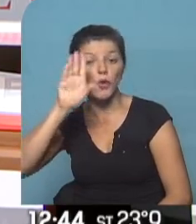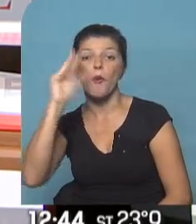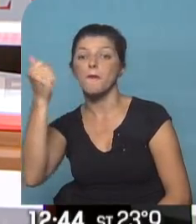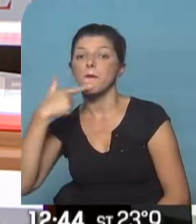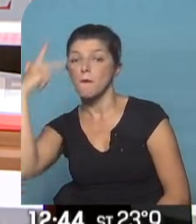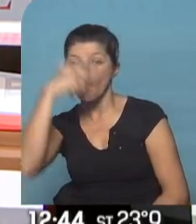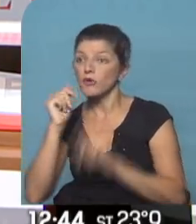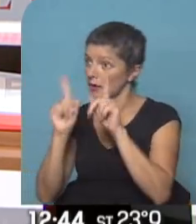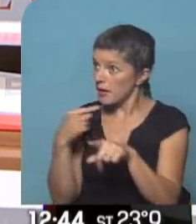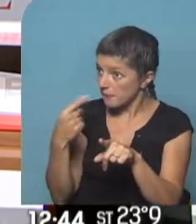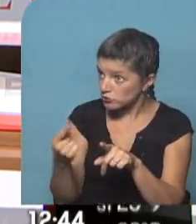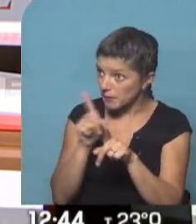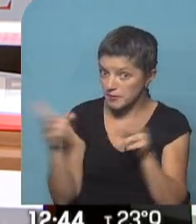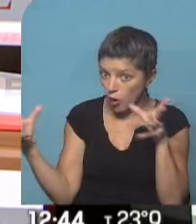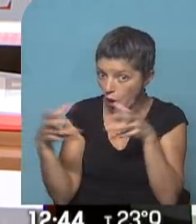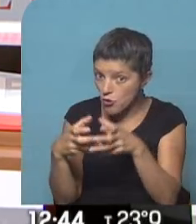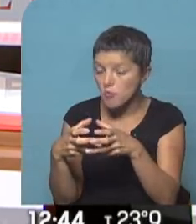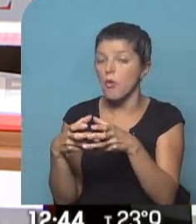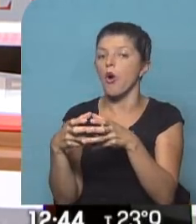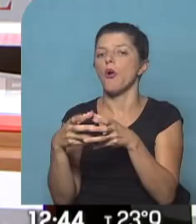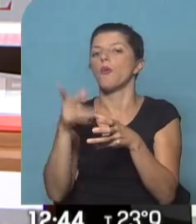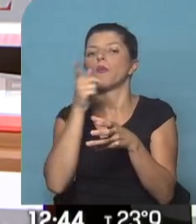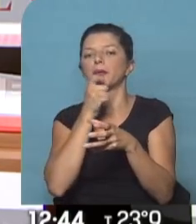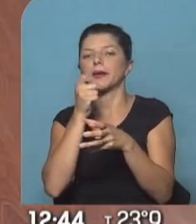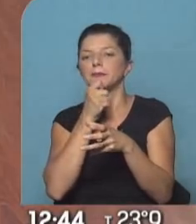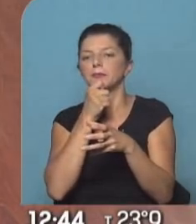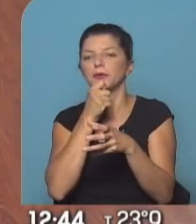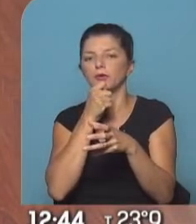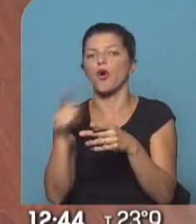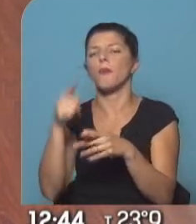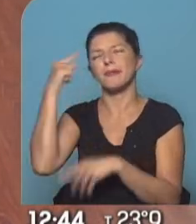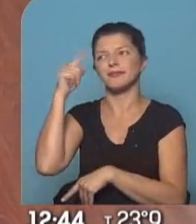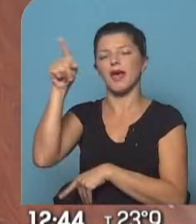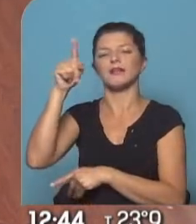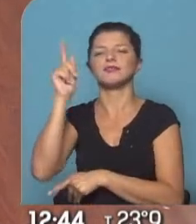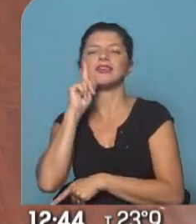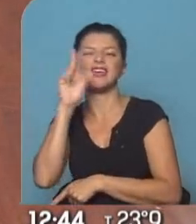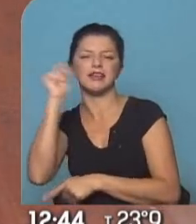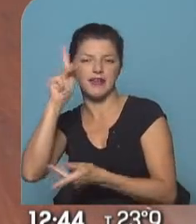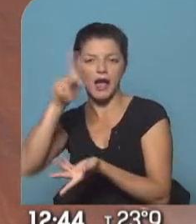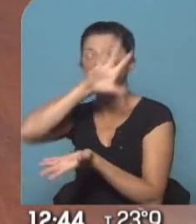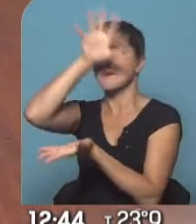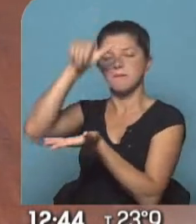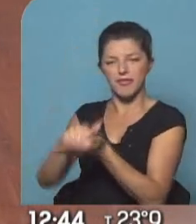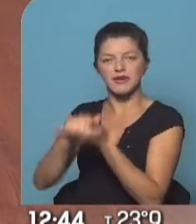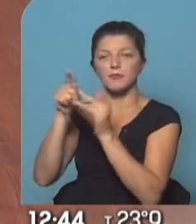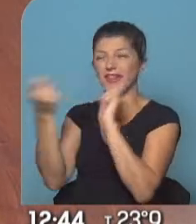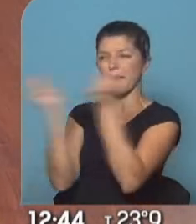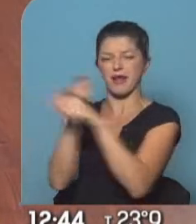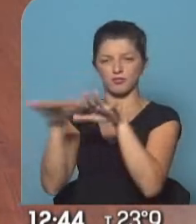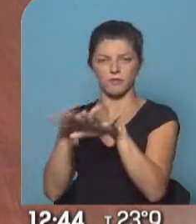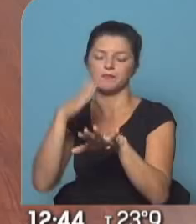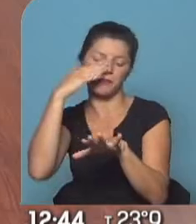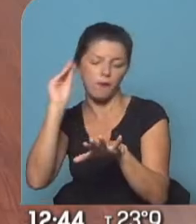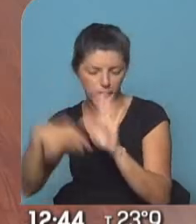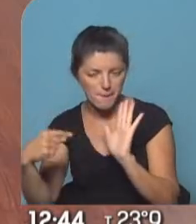eran planes estratégicos en un montón de áreas. El rediseño de Medio Oriente, muy notablemente, ¿no? Invadir Irak para rediseñar Medio Oriente y llevar... Después todo eso fracasó, no importa. El